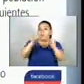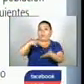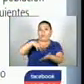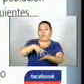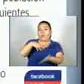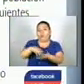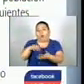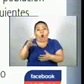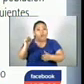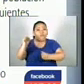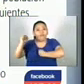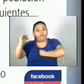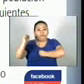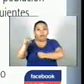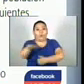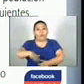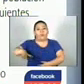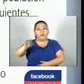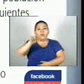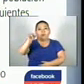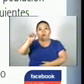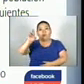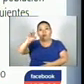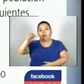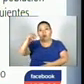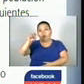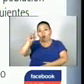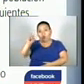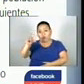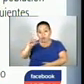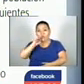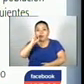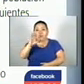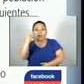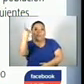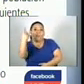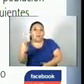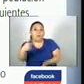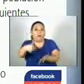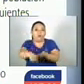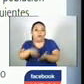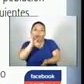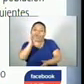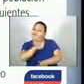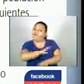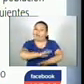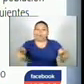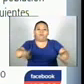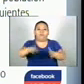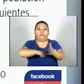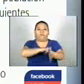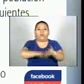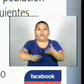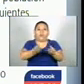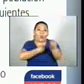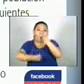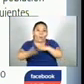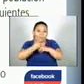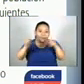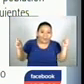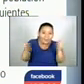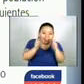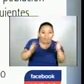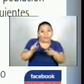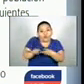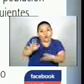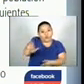o festivales, como es el caso de Zaragoza, que por medio de su alcalde César Godoy confirmó la suspensión del festival gastronómico y fiestas patronales